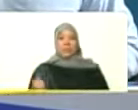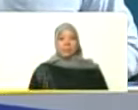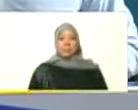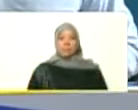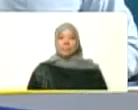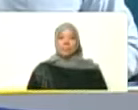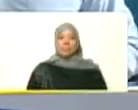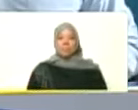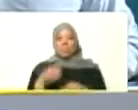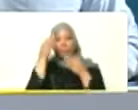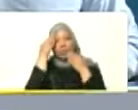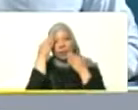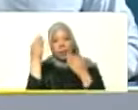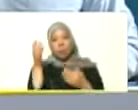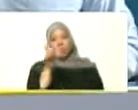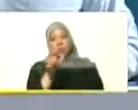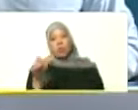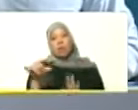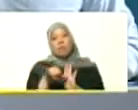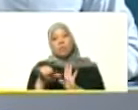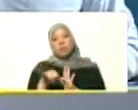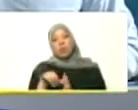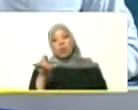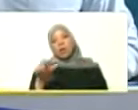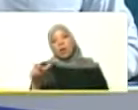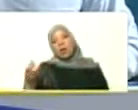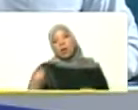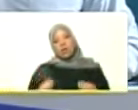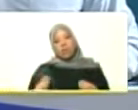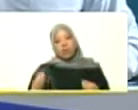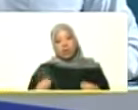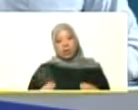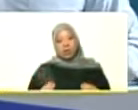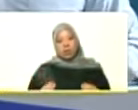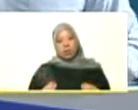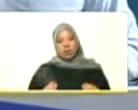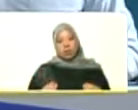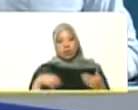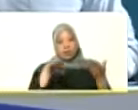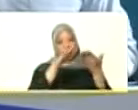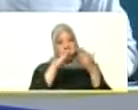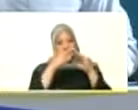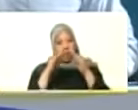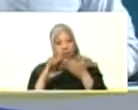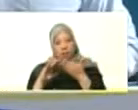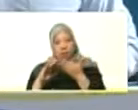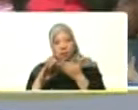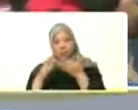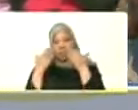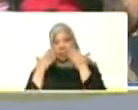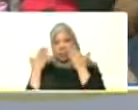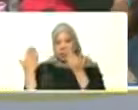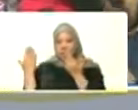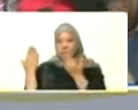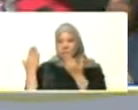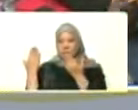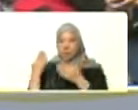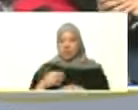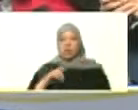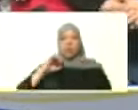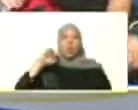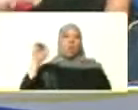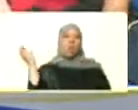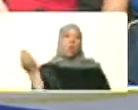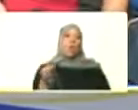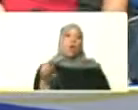Mi saludo a todos los vecinos y vecinas ahí del sector Las Clavellinas, ahí en Guarena.